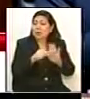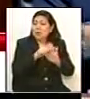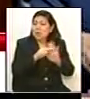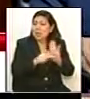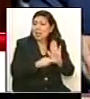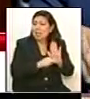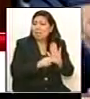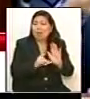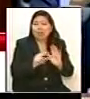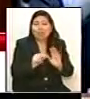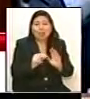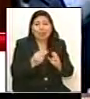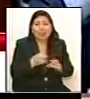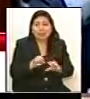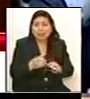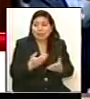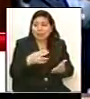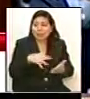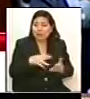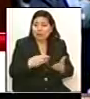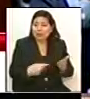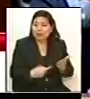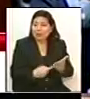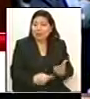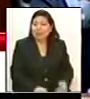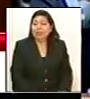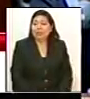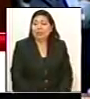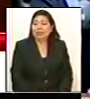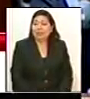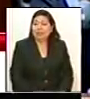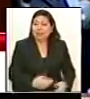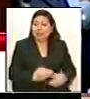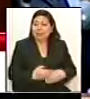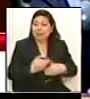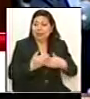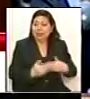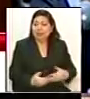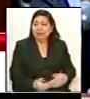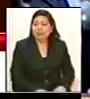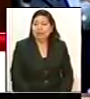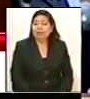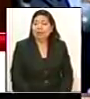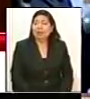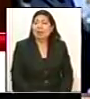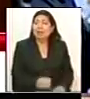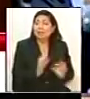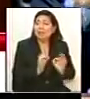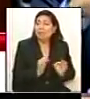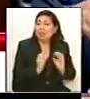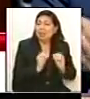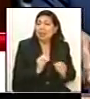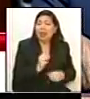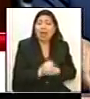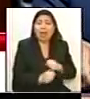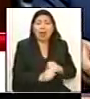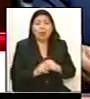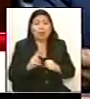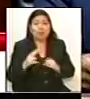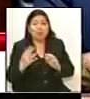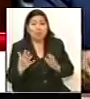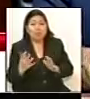no obedece a ningún estudio técnico. Esta prórroga se ha venido dando de manera sistemática desde el año 2010 y el